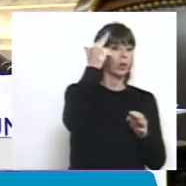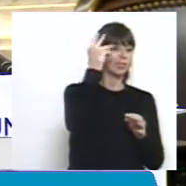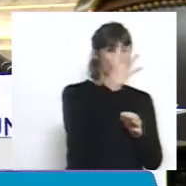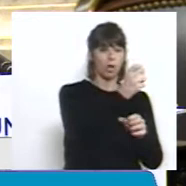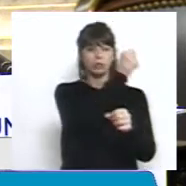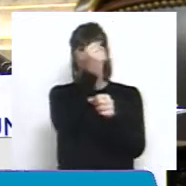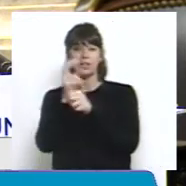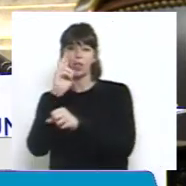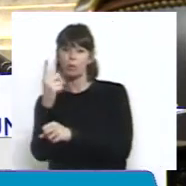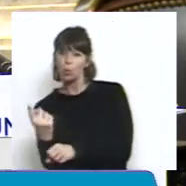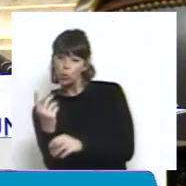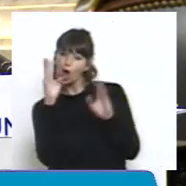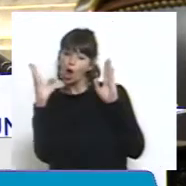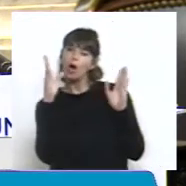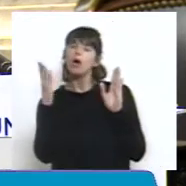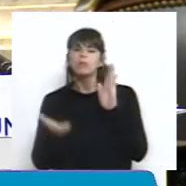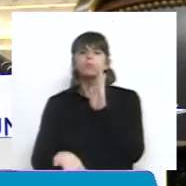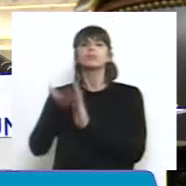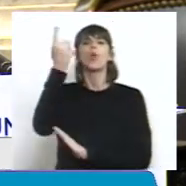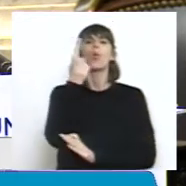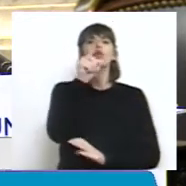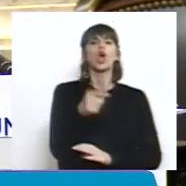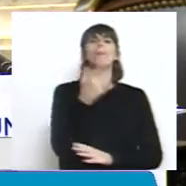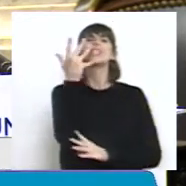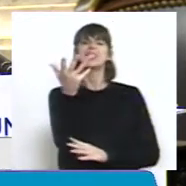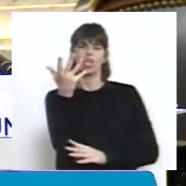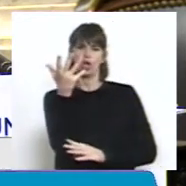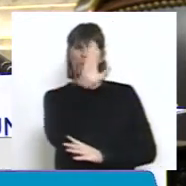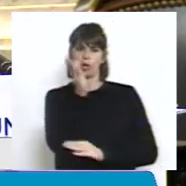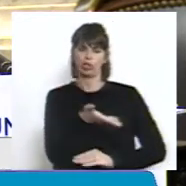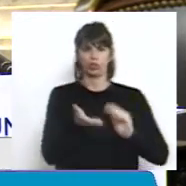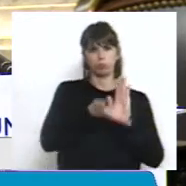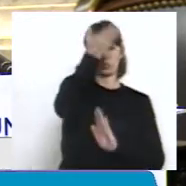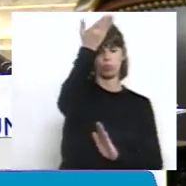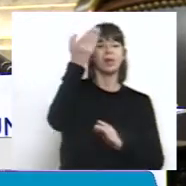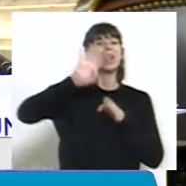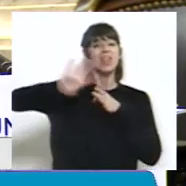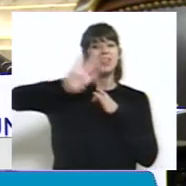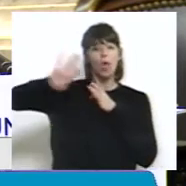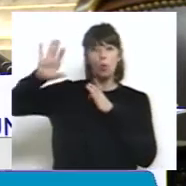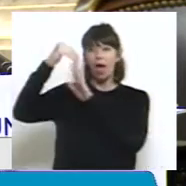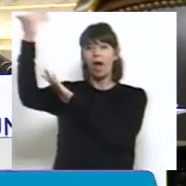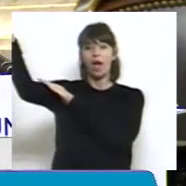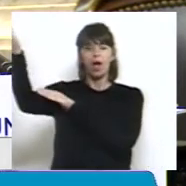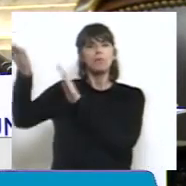1994 y el 2001 creció 1,5 promedio. La deuda pública en ese mismo periodo creció